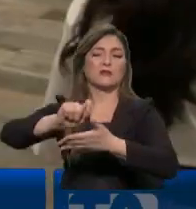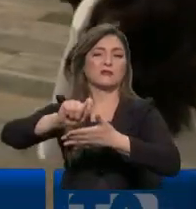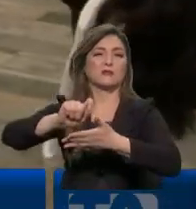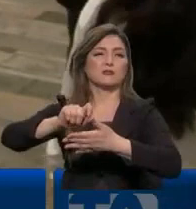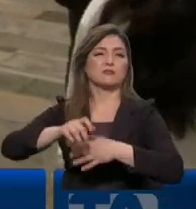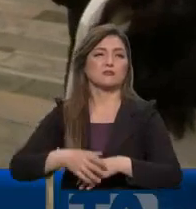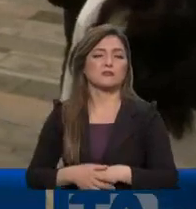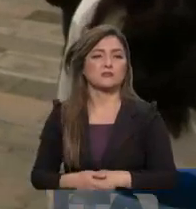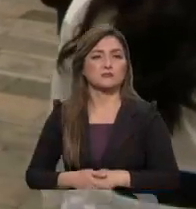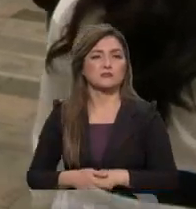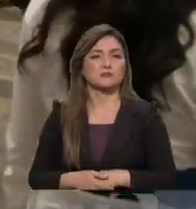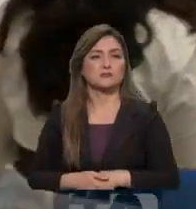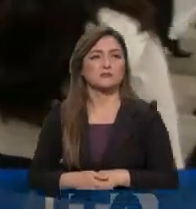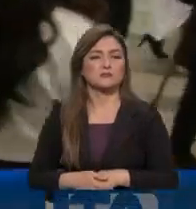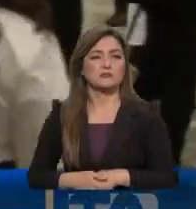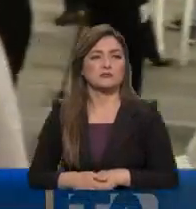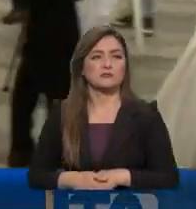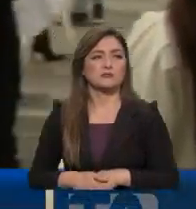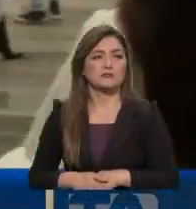acuerdo.